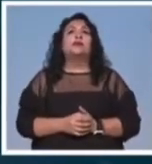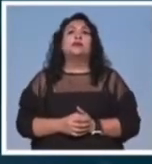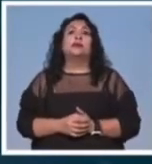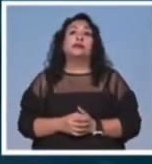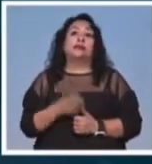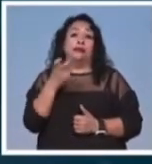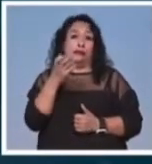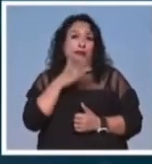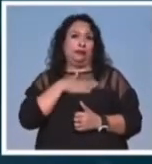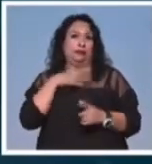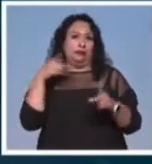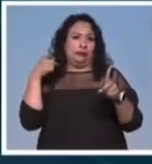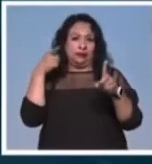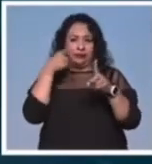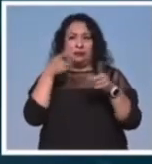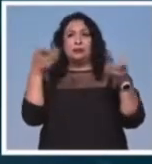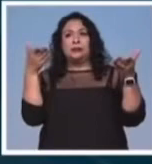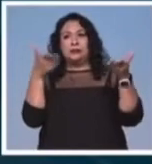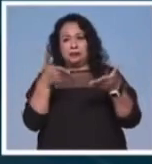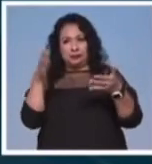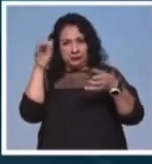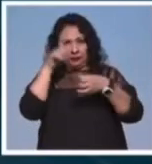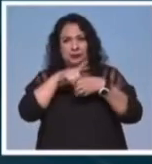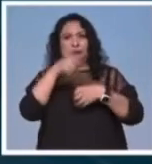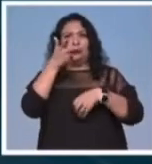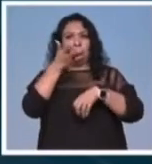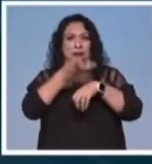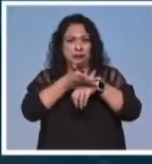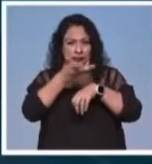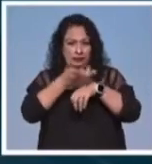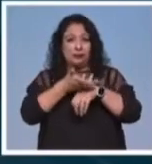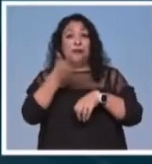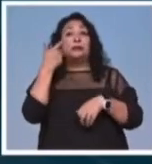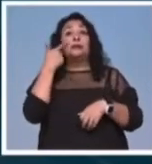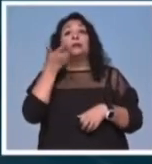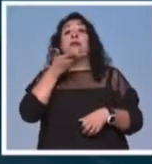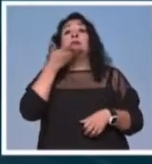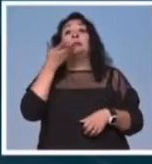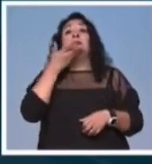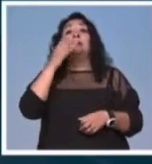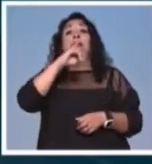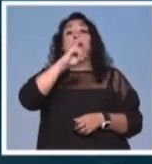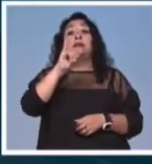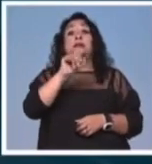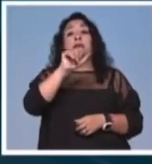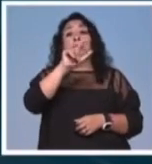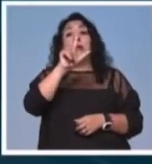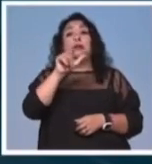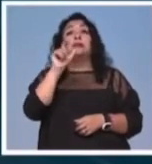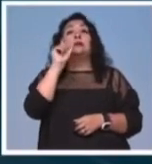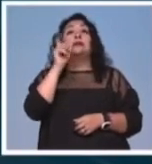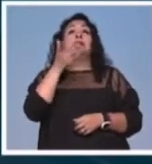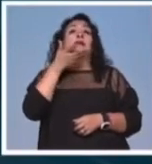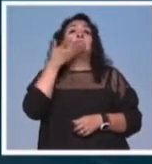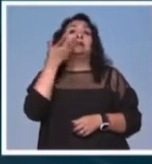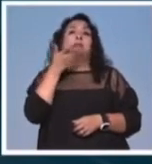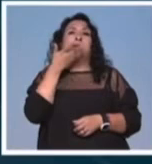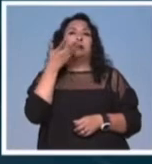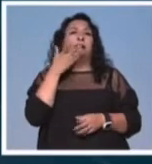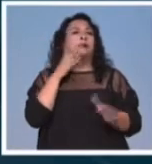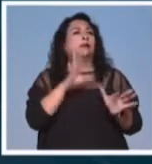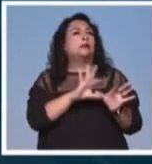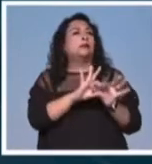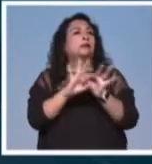Eso es nuestra misión, a presentar la cultura americana y la tradición de jazz y la tradición de la unidad y de